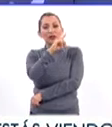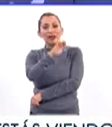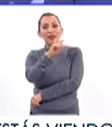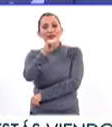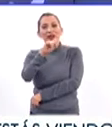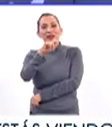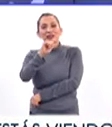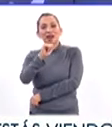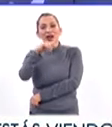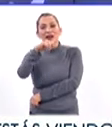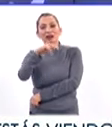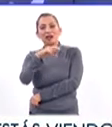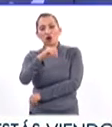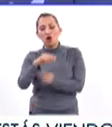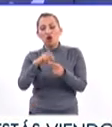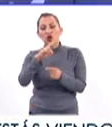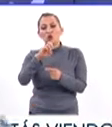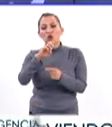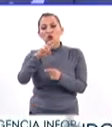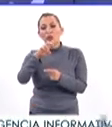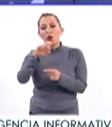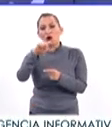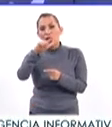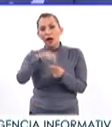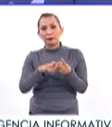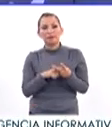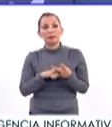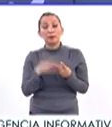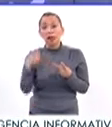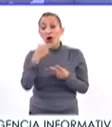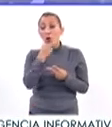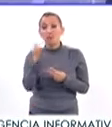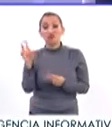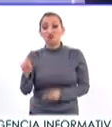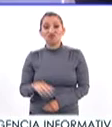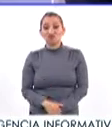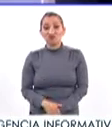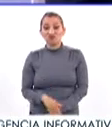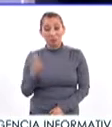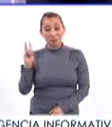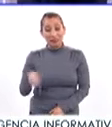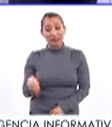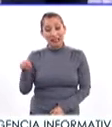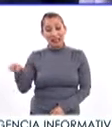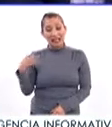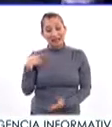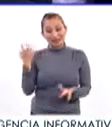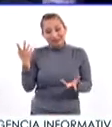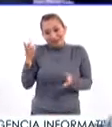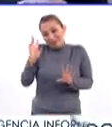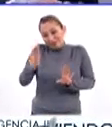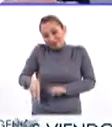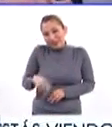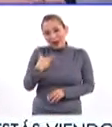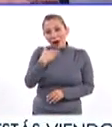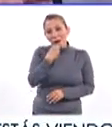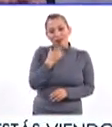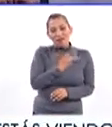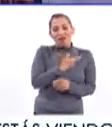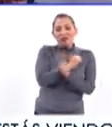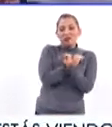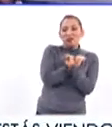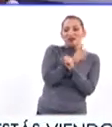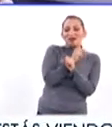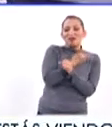tetánico, la rubiola, pero los hombres no. La verdad es que es una realidad, los hombres se resisten